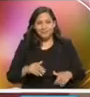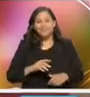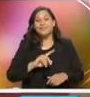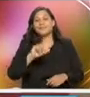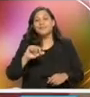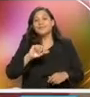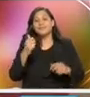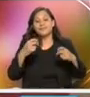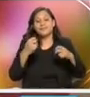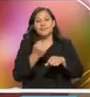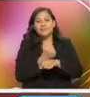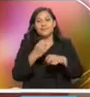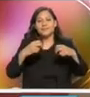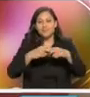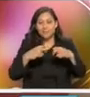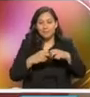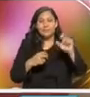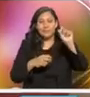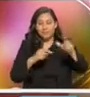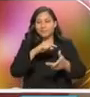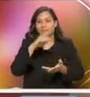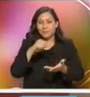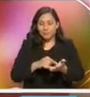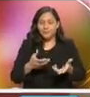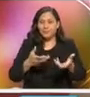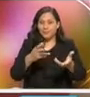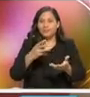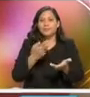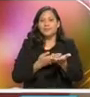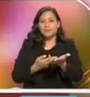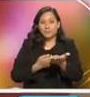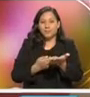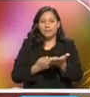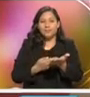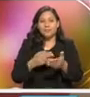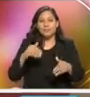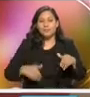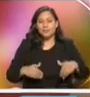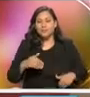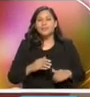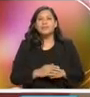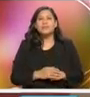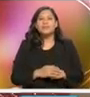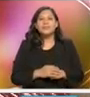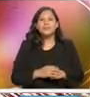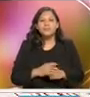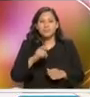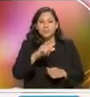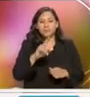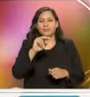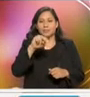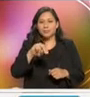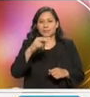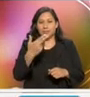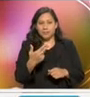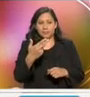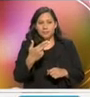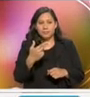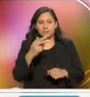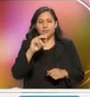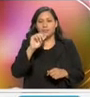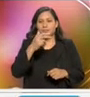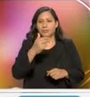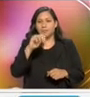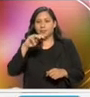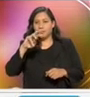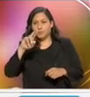tenemos tenis. En la misma zona, en la zona rosa, en el teatro NH, ¿no? en Amberes